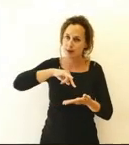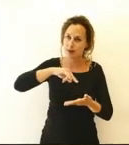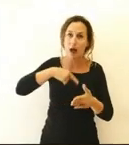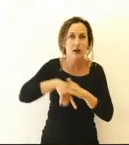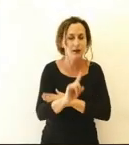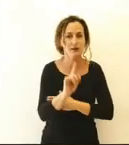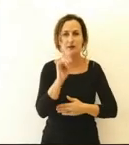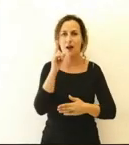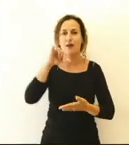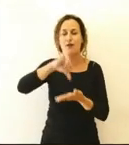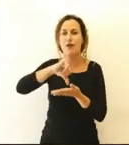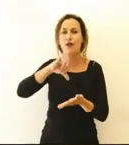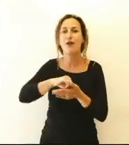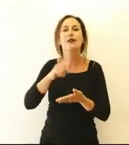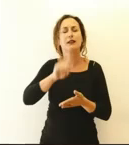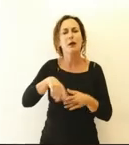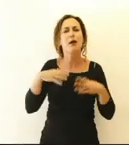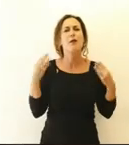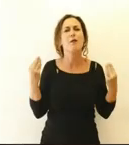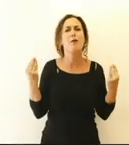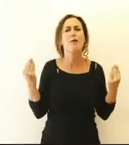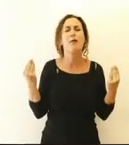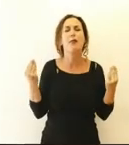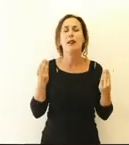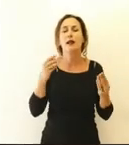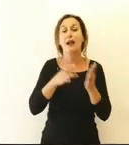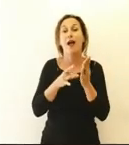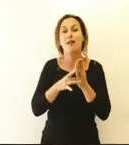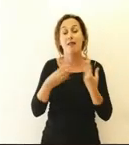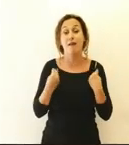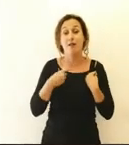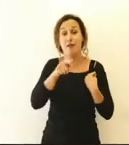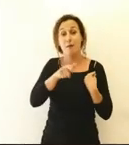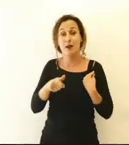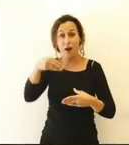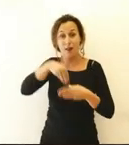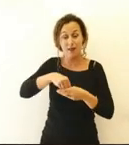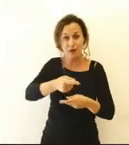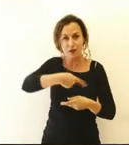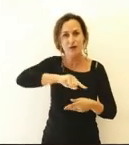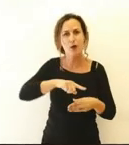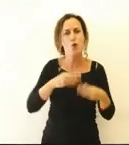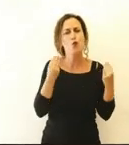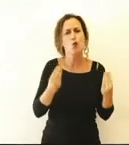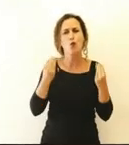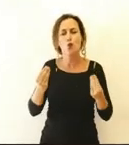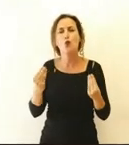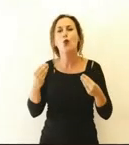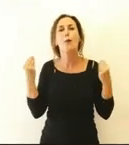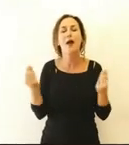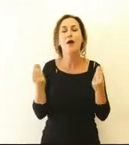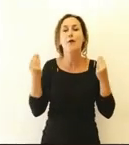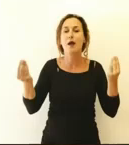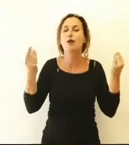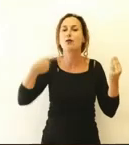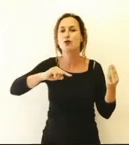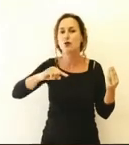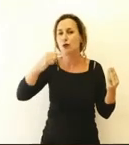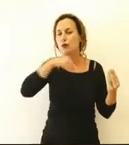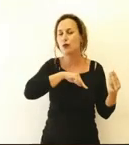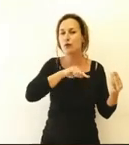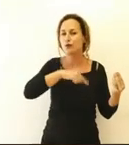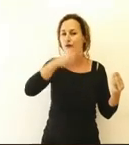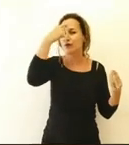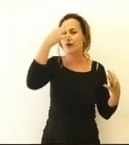y en la mejora continua de la calidad de vida de sus habitantes. Debemos ser conscientes de que la transformación urbana y el cambio hacia